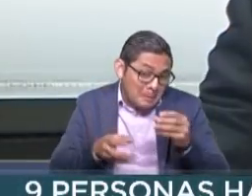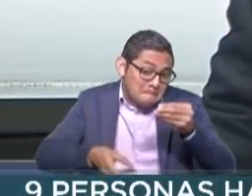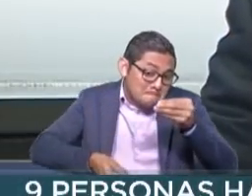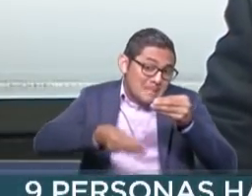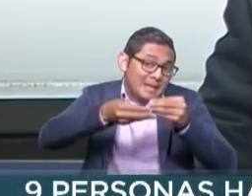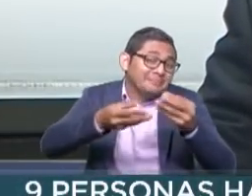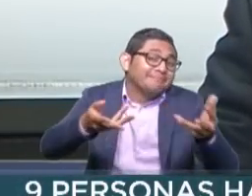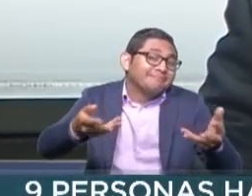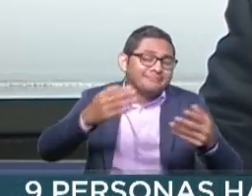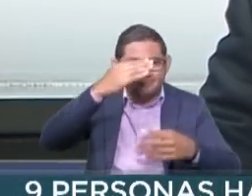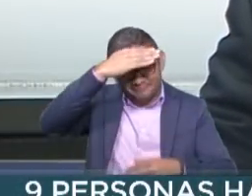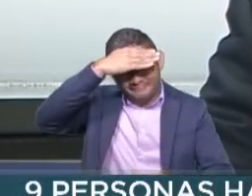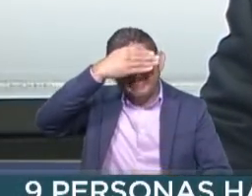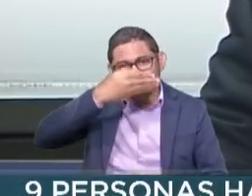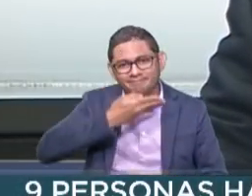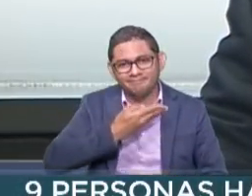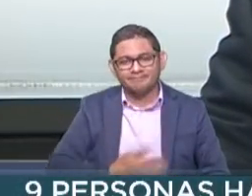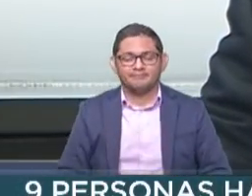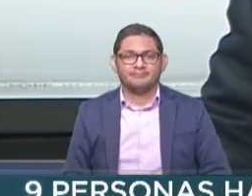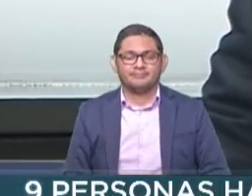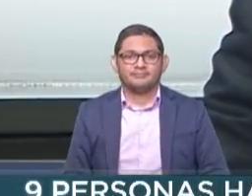la careta facial.